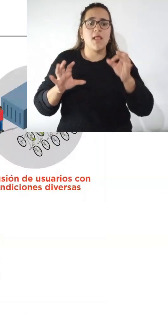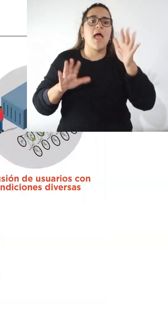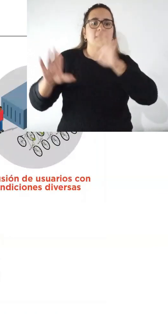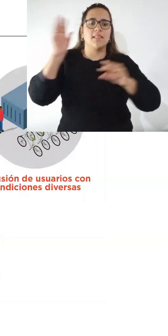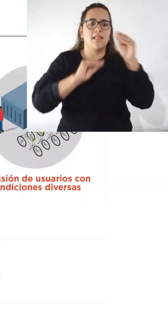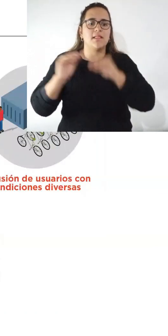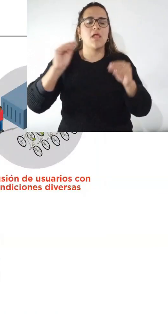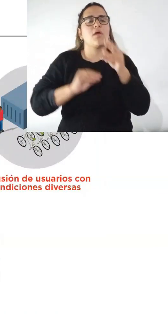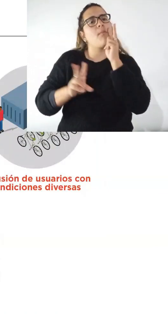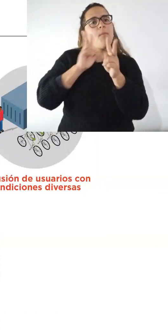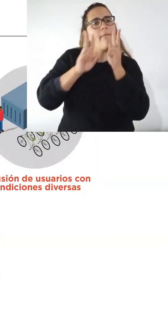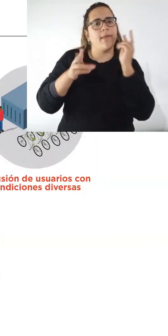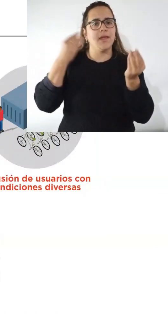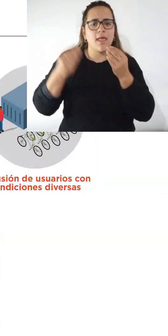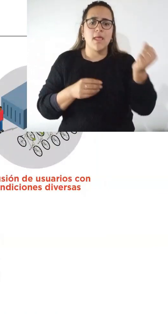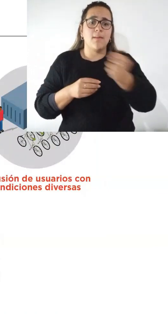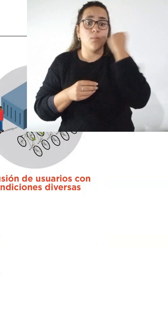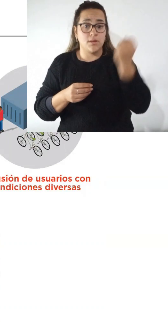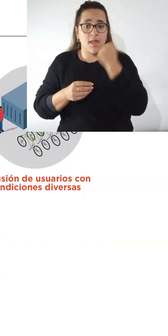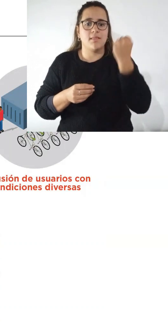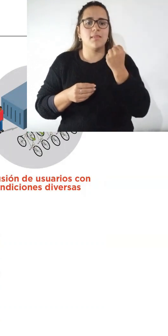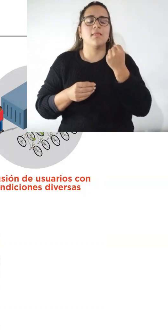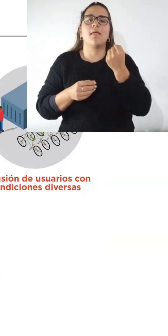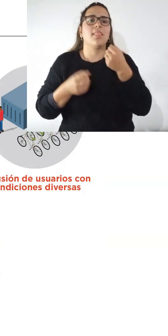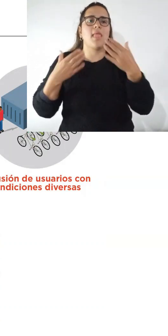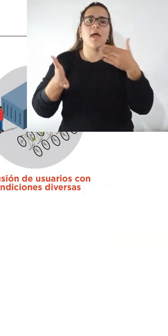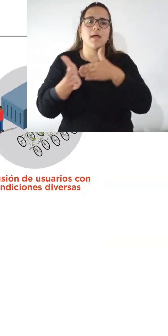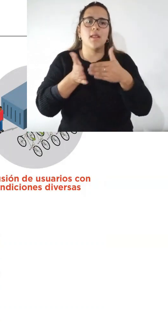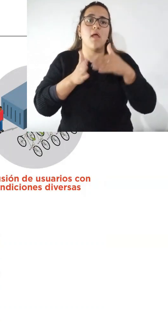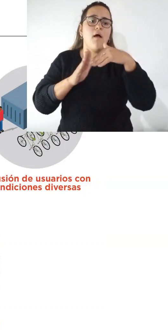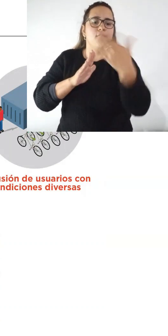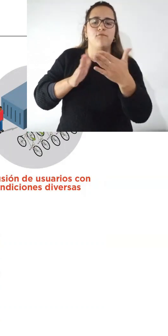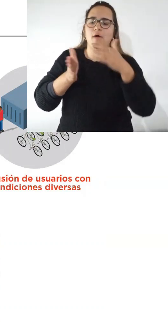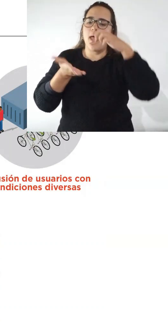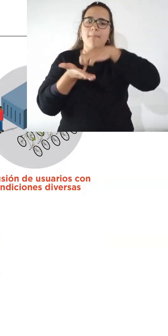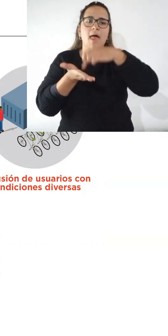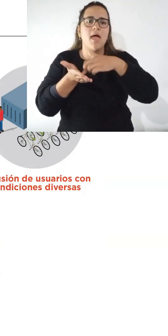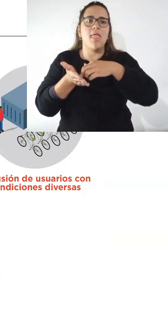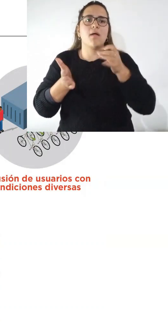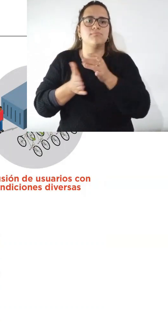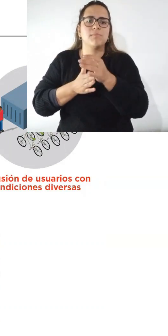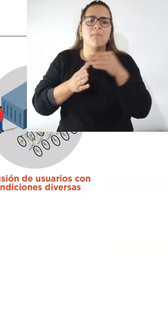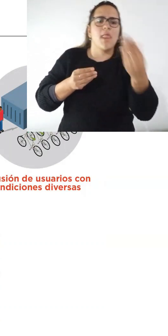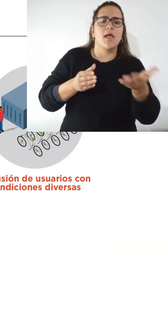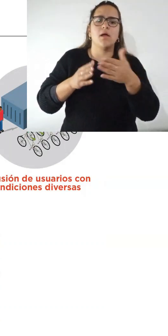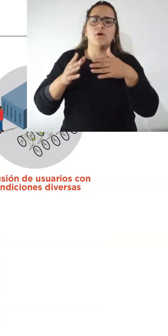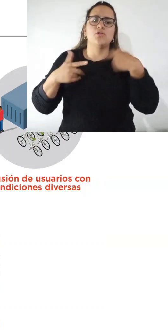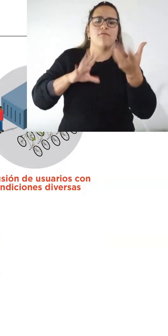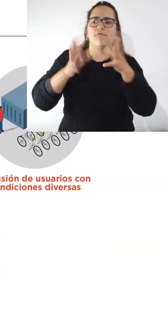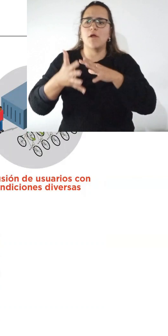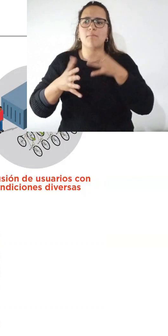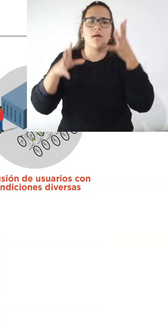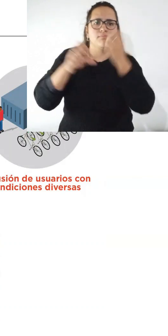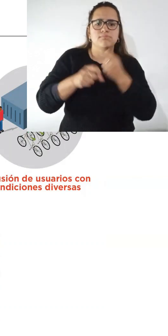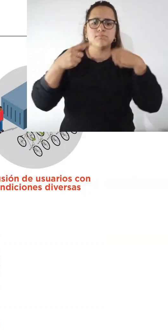estos lineamientos de diseño, donde podemos ver que es muy importante generar los estacionamientos afuera de las estaciones para evitar